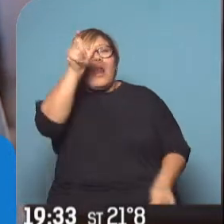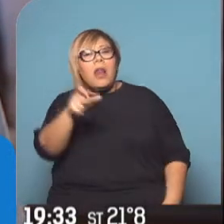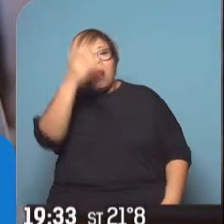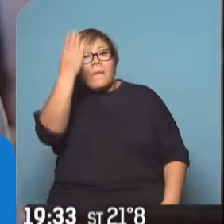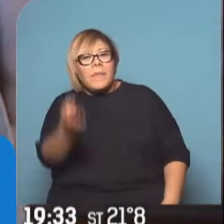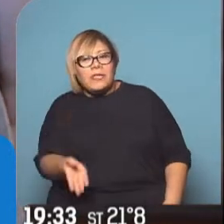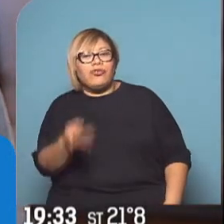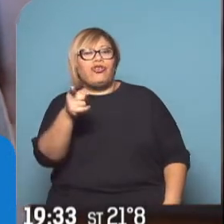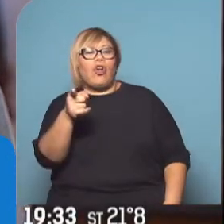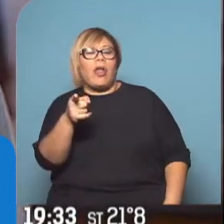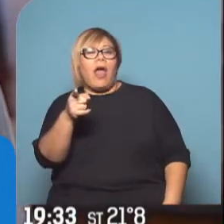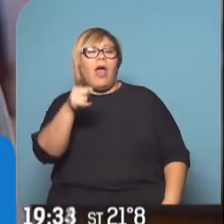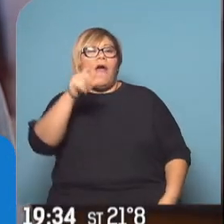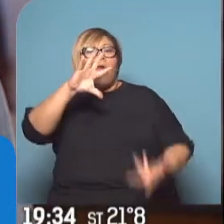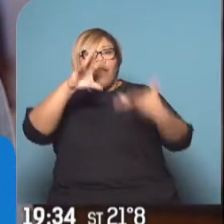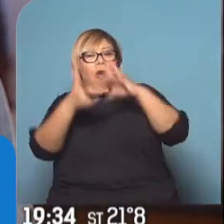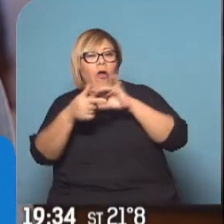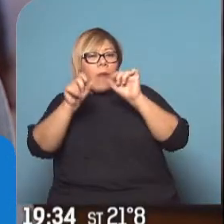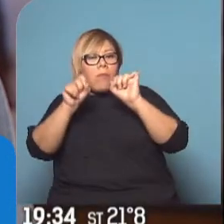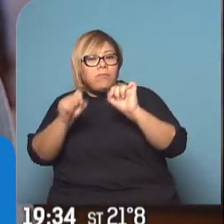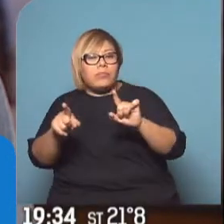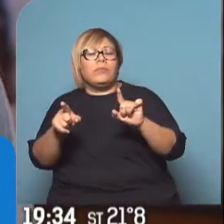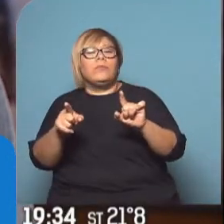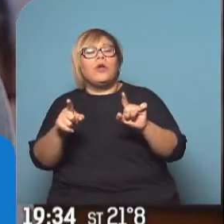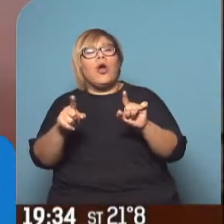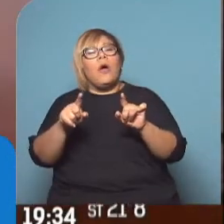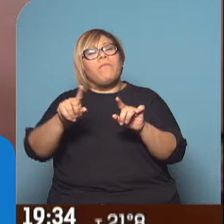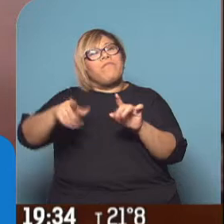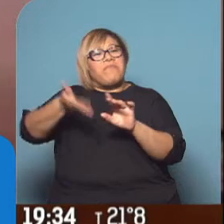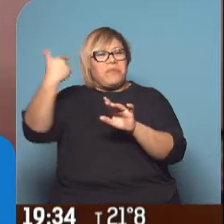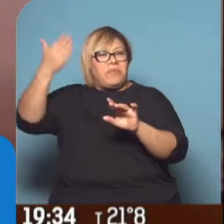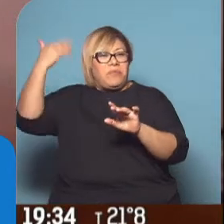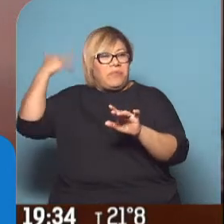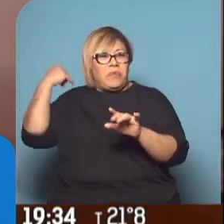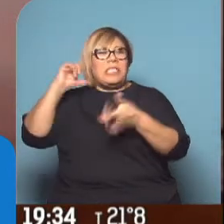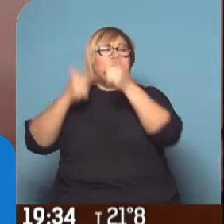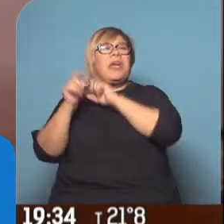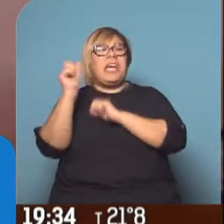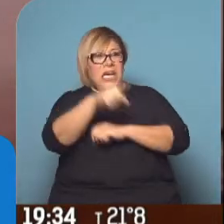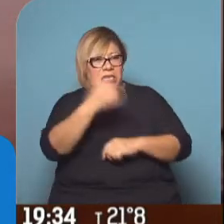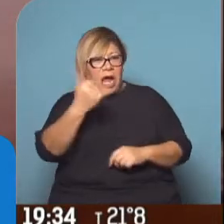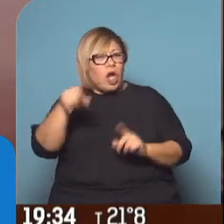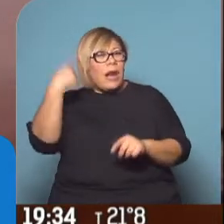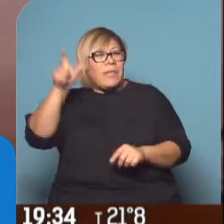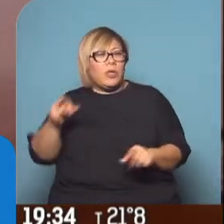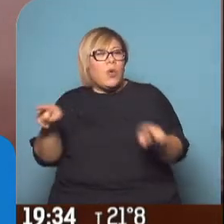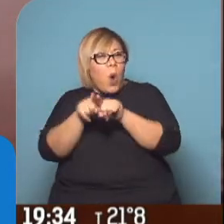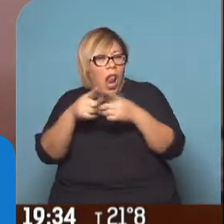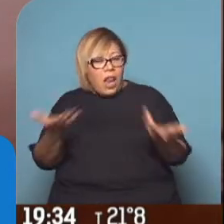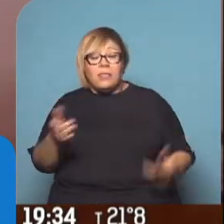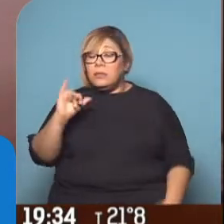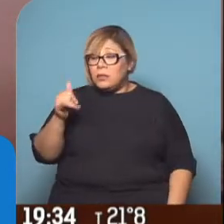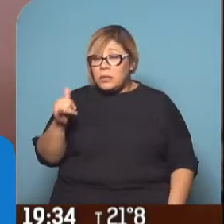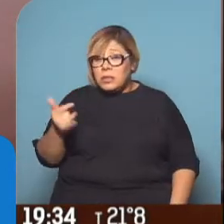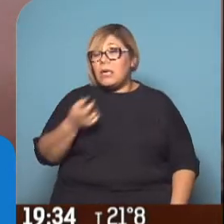usted haya tenido que trabajar o analizar a lo largo de su carrera? No, el punto, a ver, sí, muy frecuentemente un delincuente, una persona